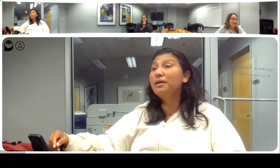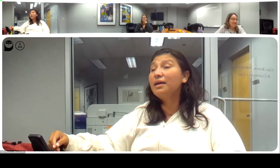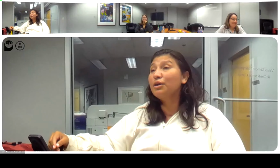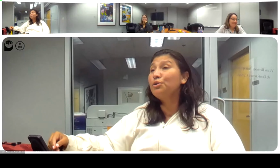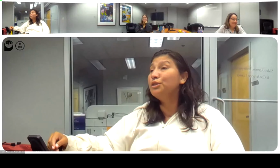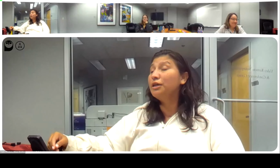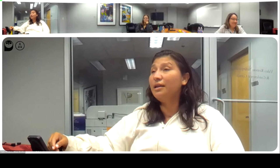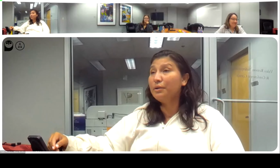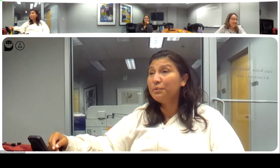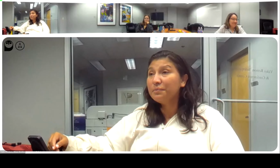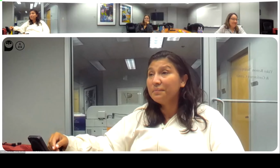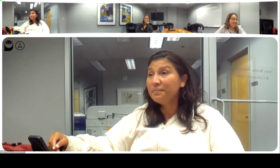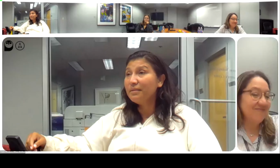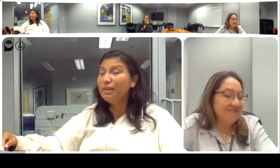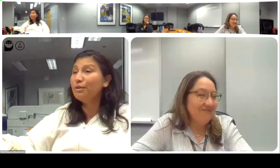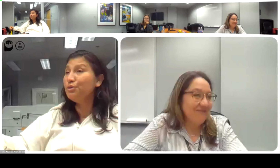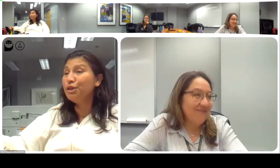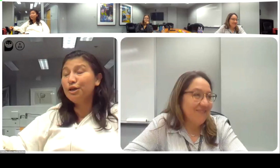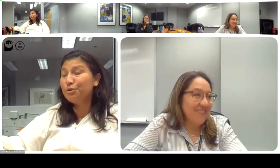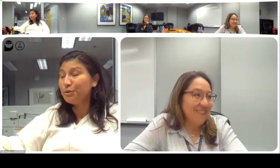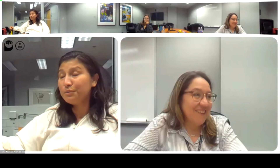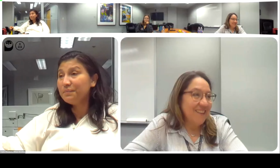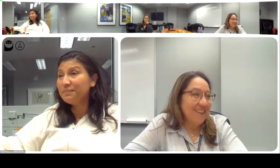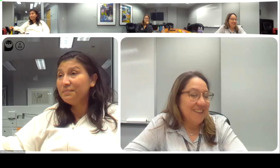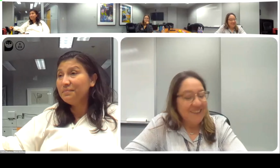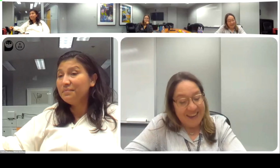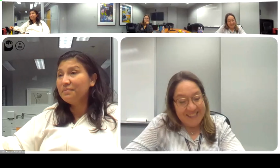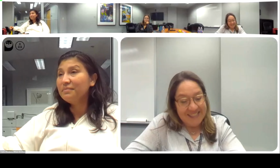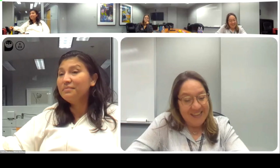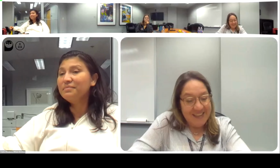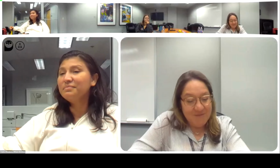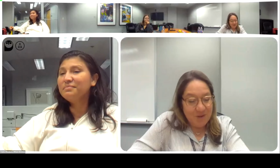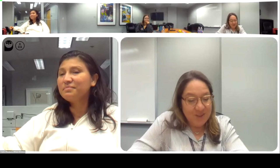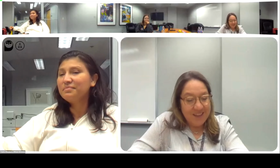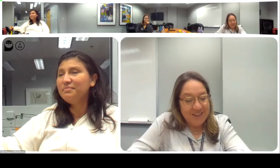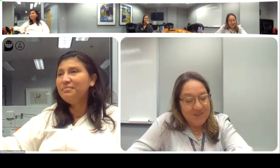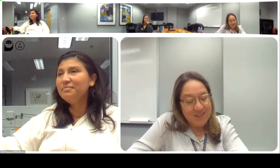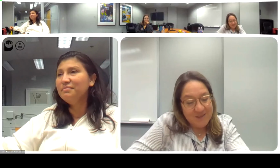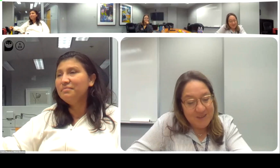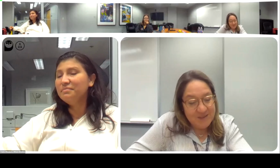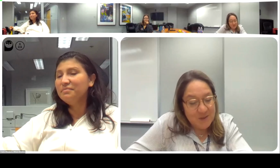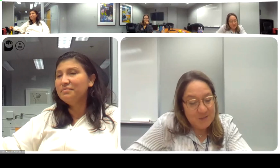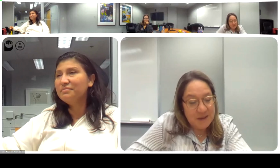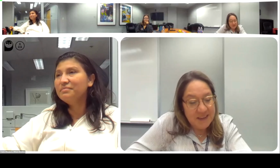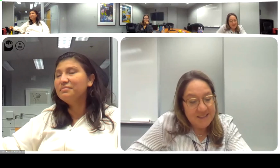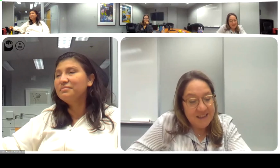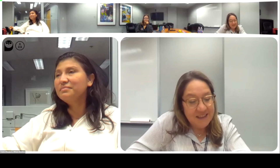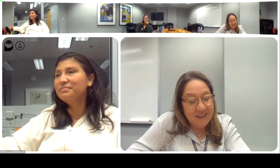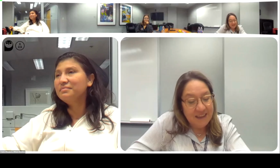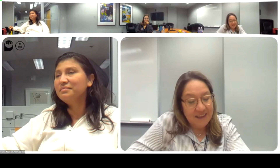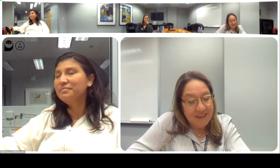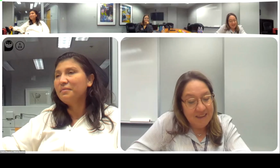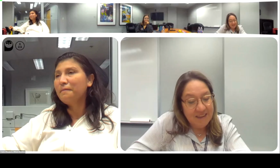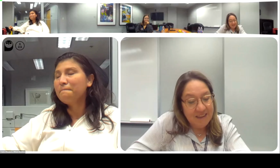el pelo de ella, yo lo tiene largo, no lo tiene corto. Gracias, Yanira, por contarnos su